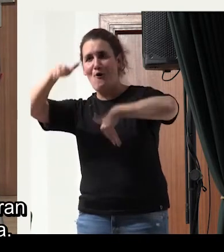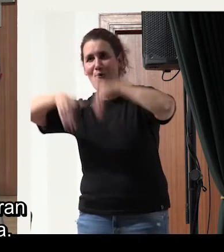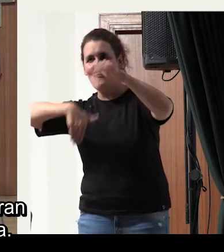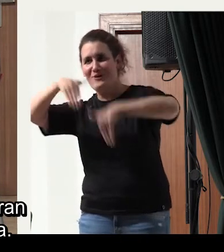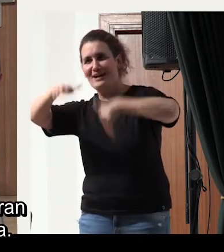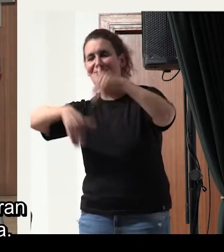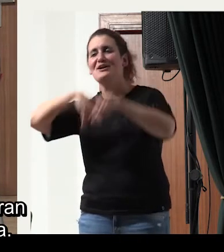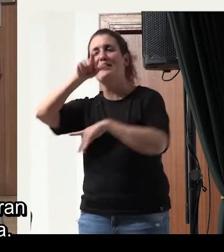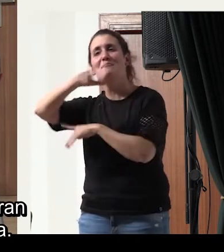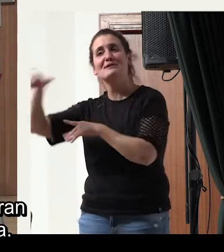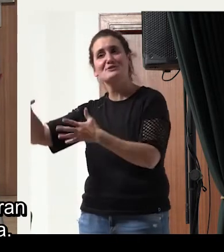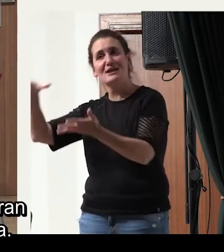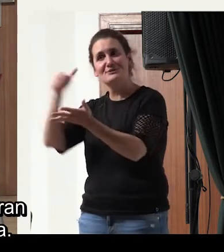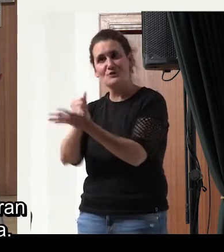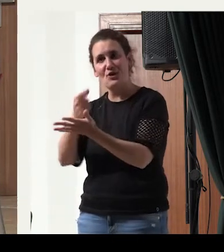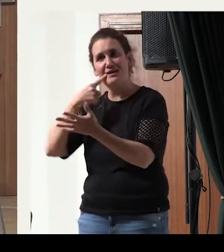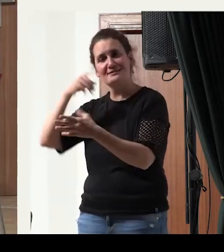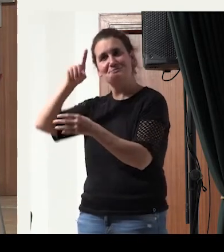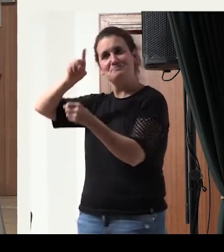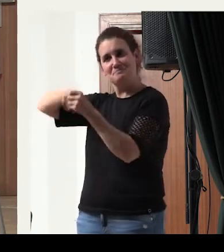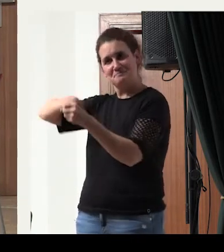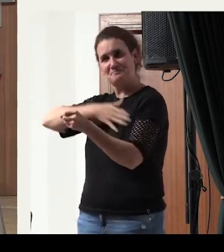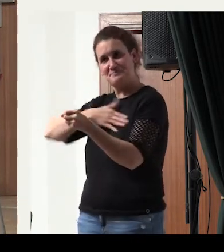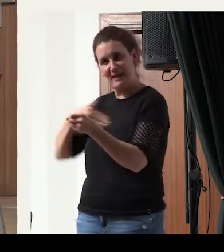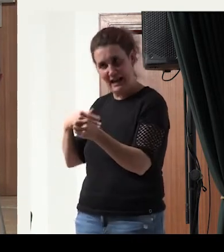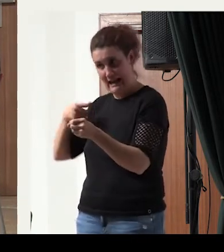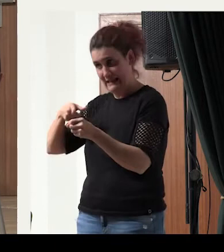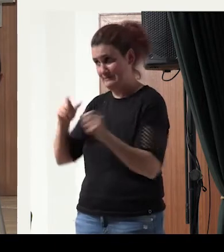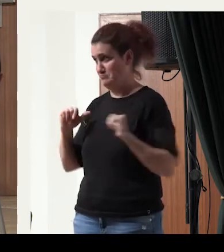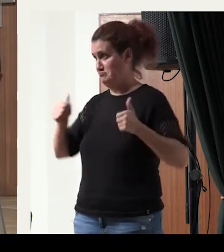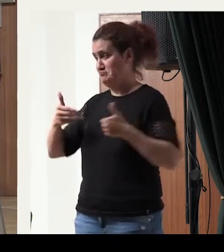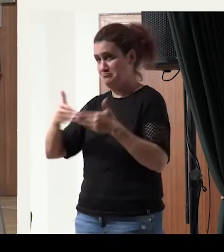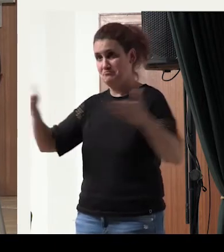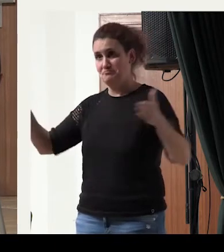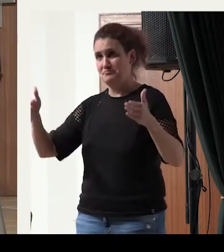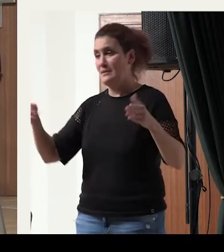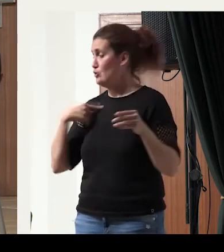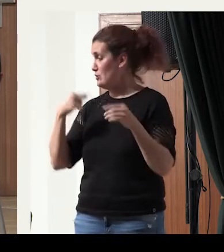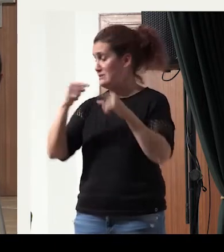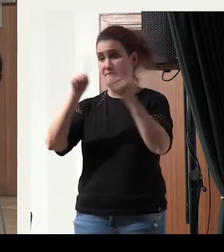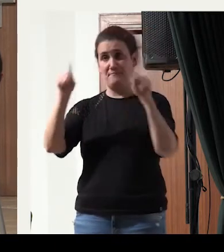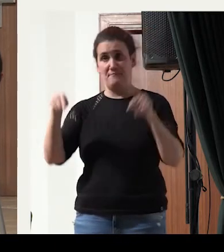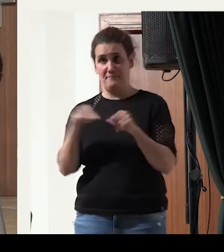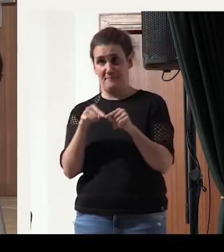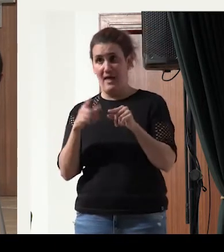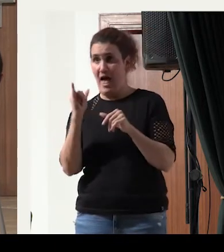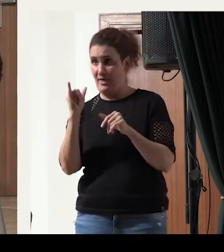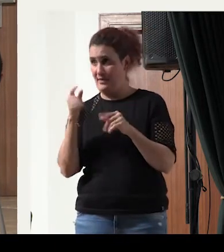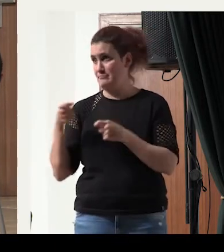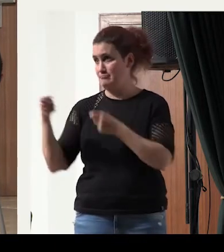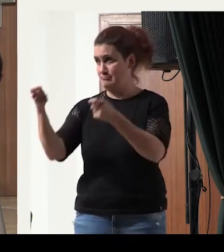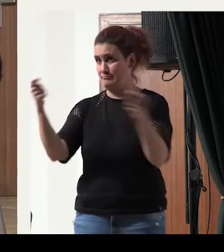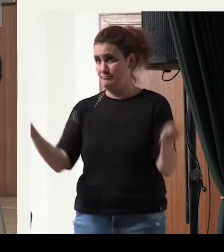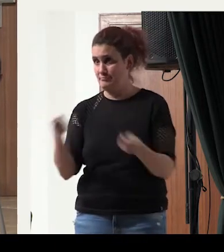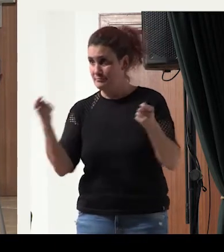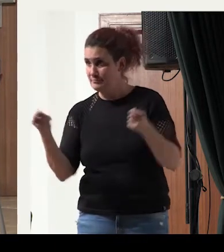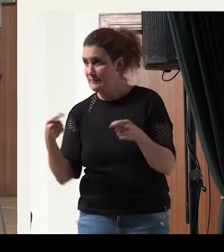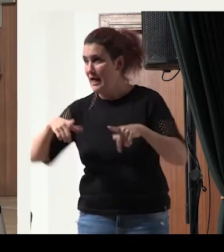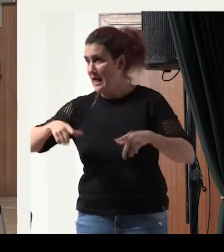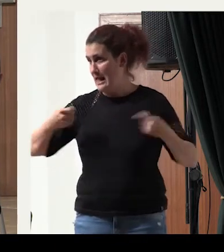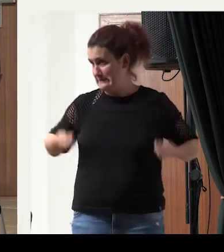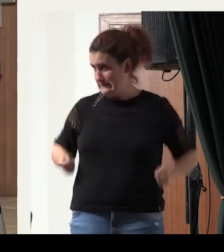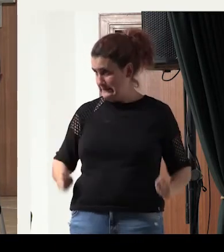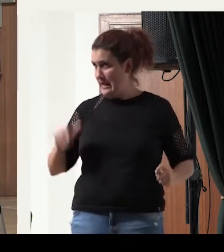que quieran formar parte de esta iniciativa. Os hemos puesto un flyer, ¿lo veis?, en cada asiento,